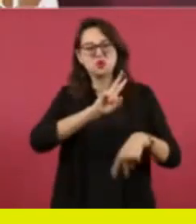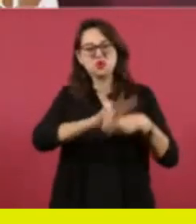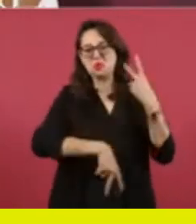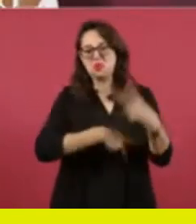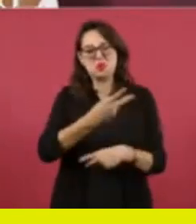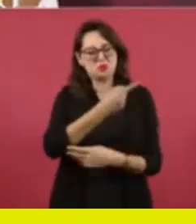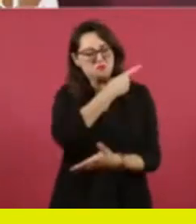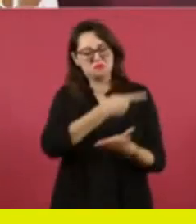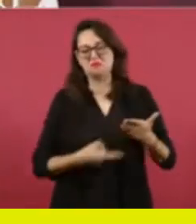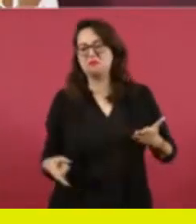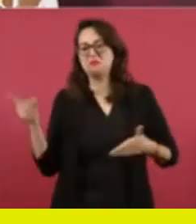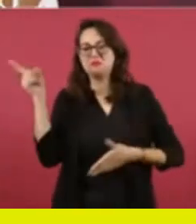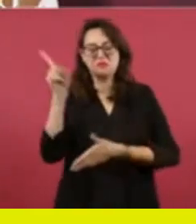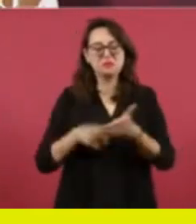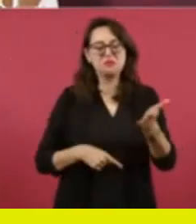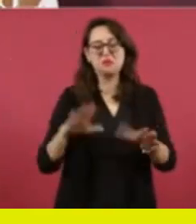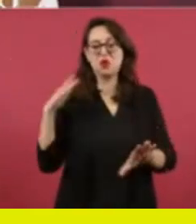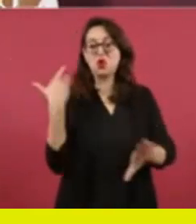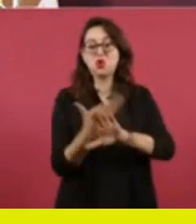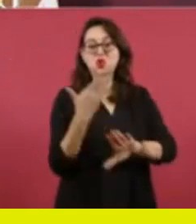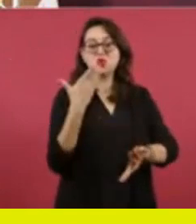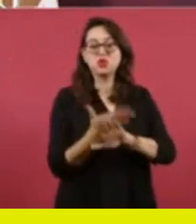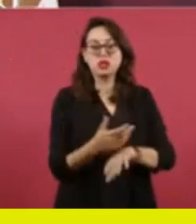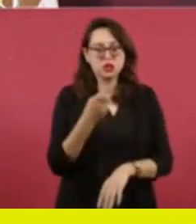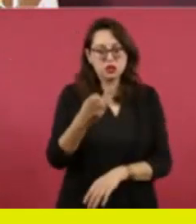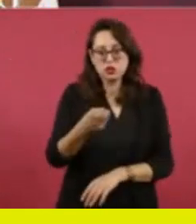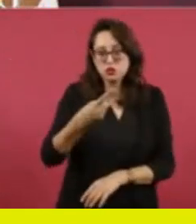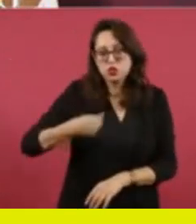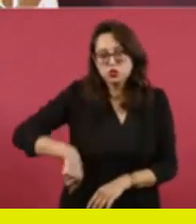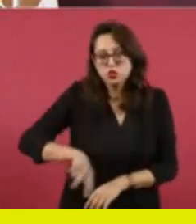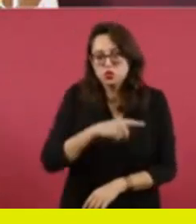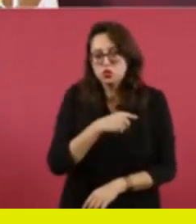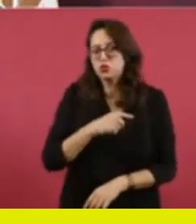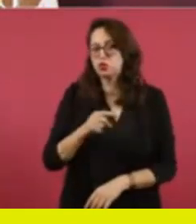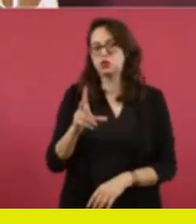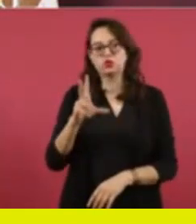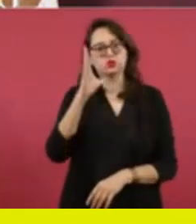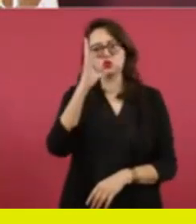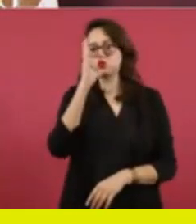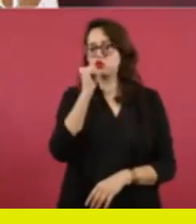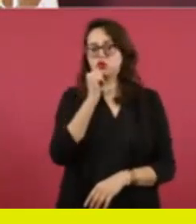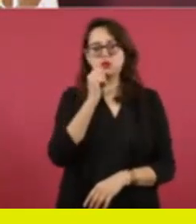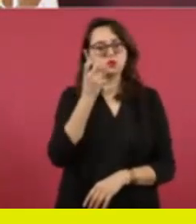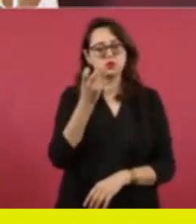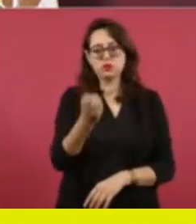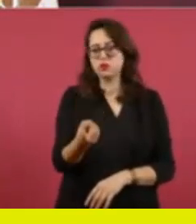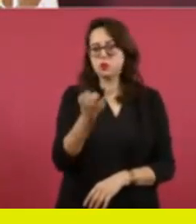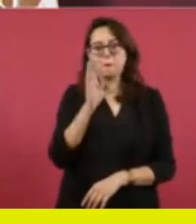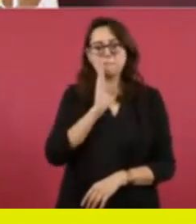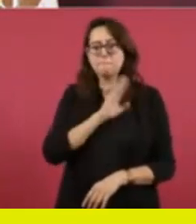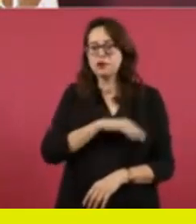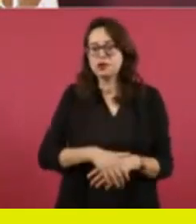podemos hacer eso. No podemos, de ninguna manera.